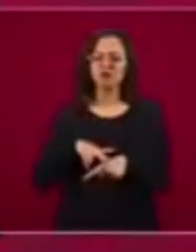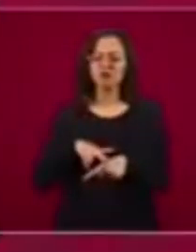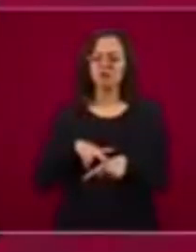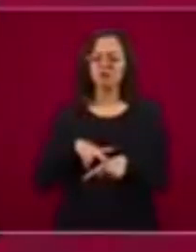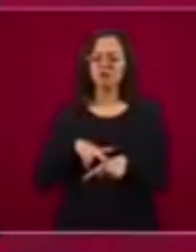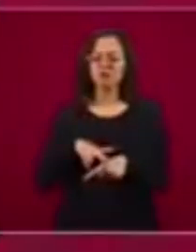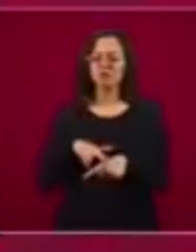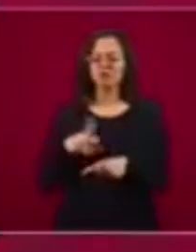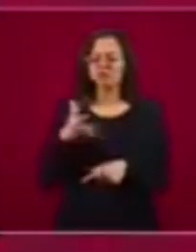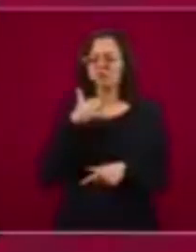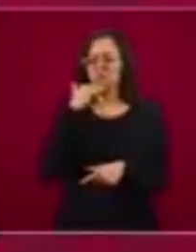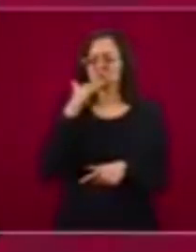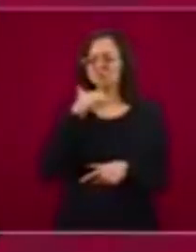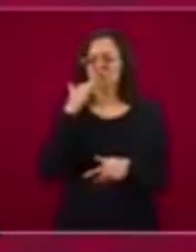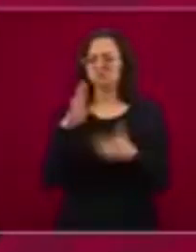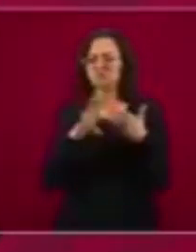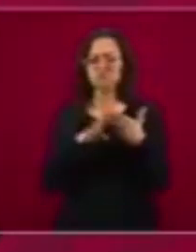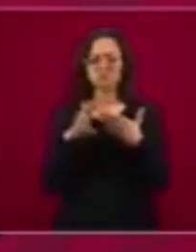Anticorrupción.